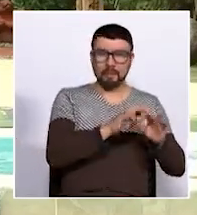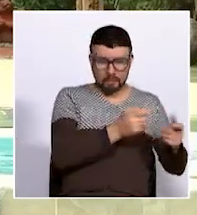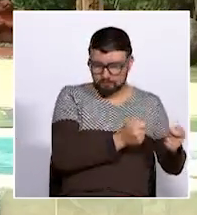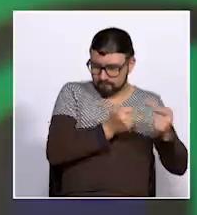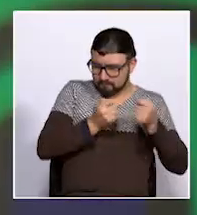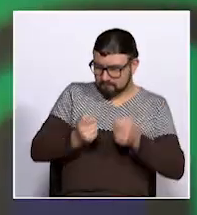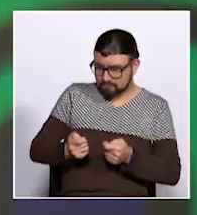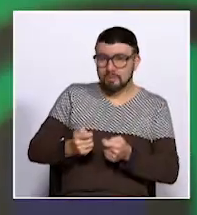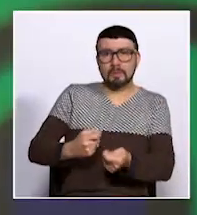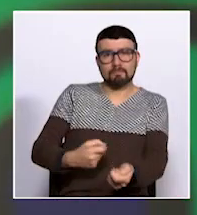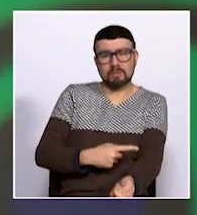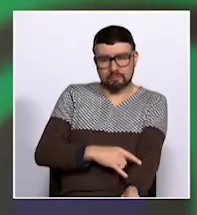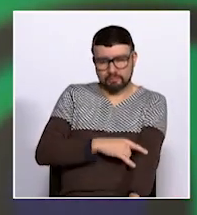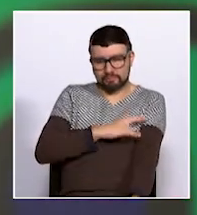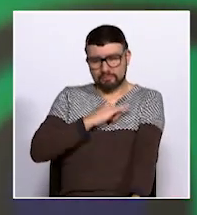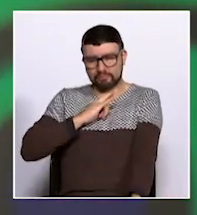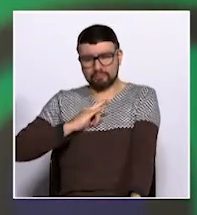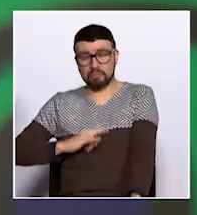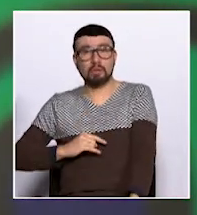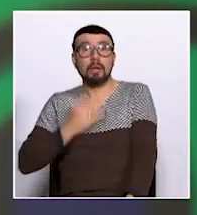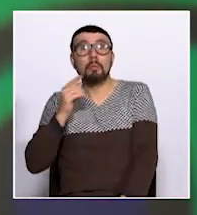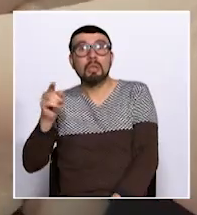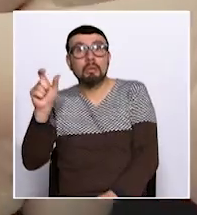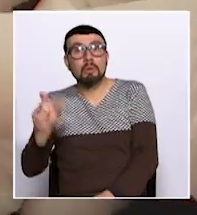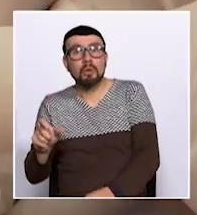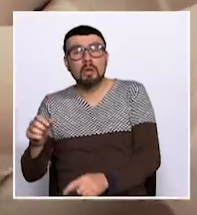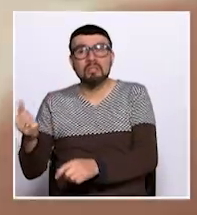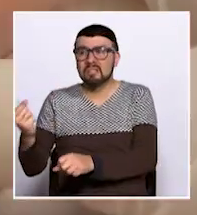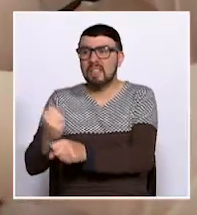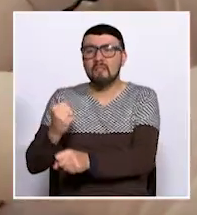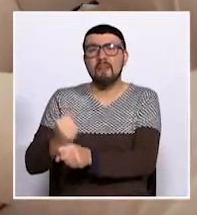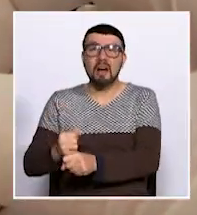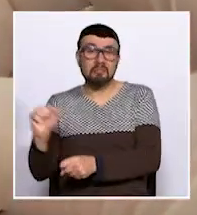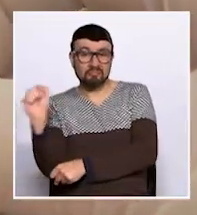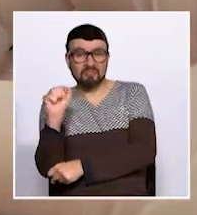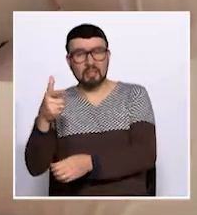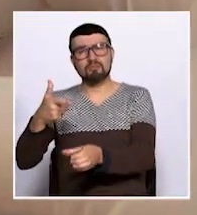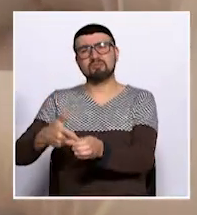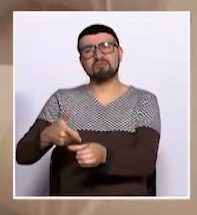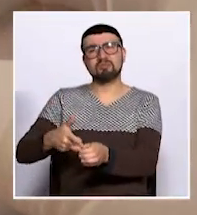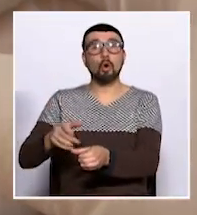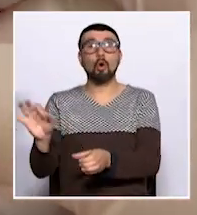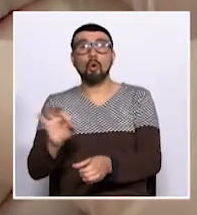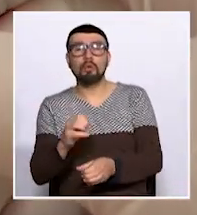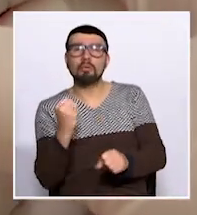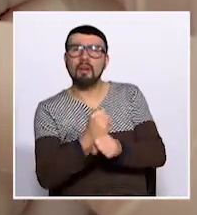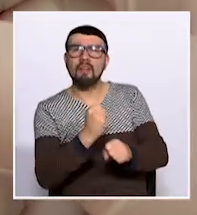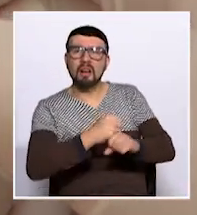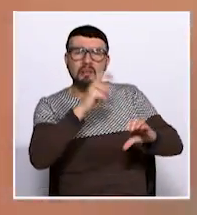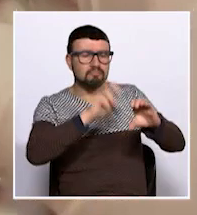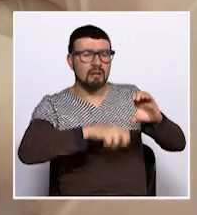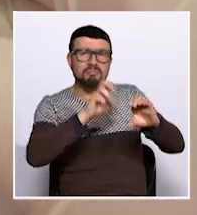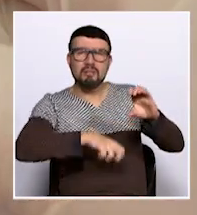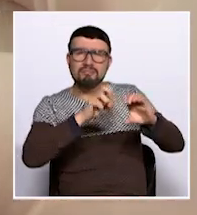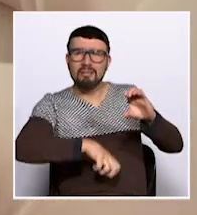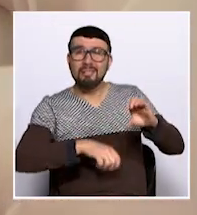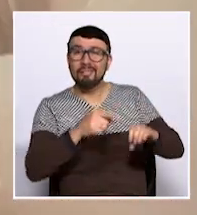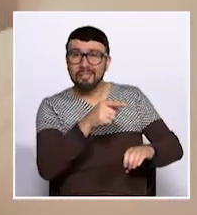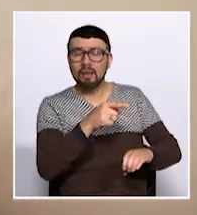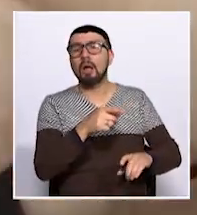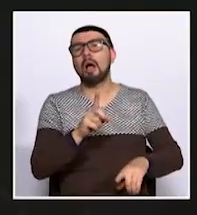proceso de quelación, sobre todo las personas que trabajan en gasolinerías, que trabajan en las minas o que tienen algún contacto con